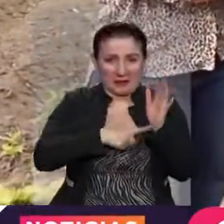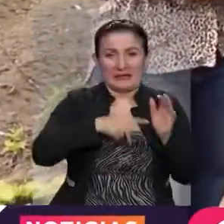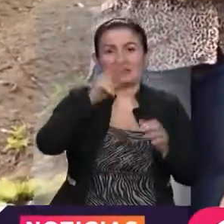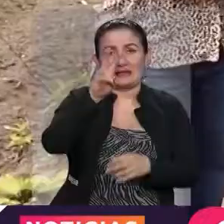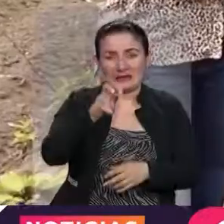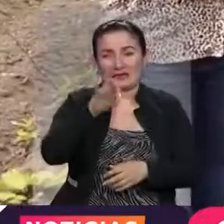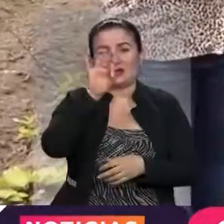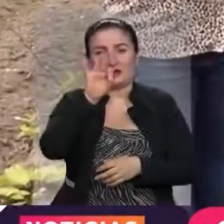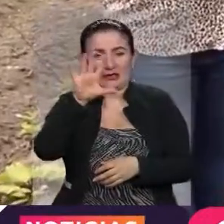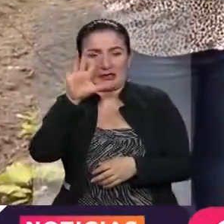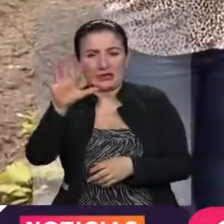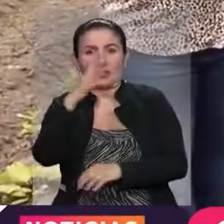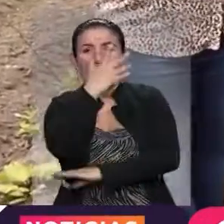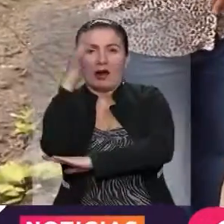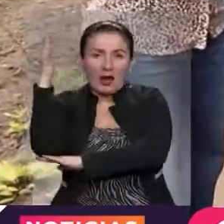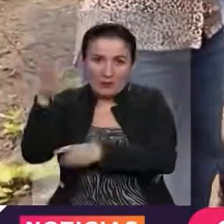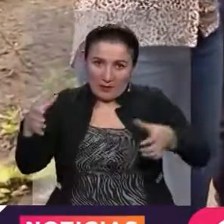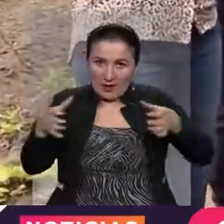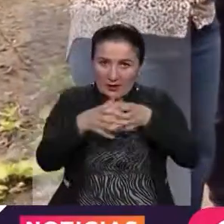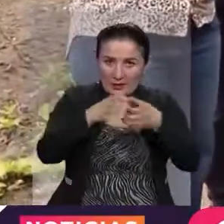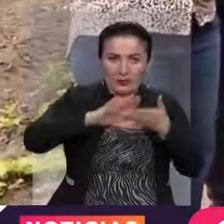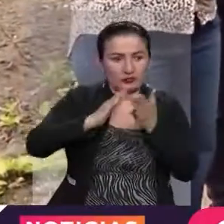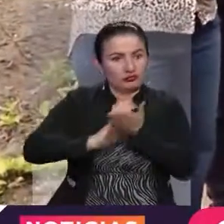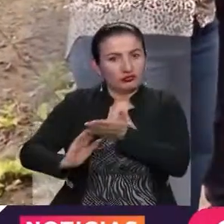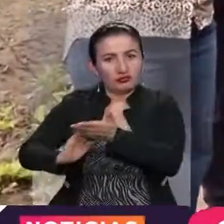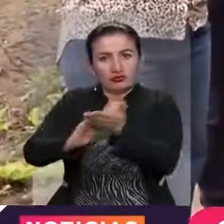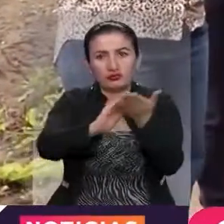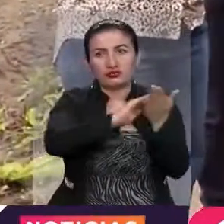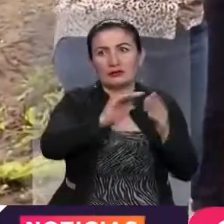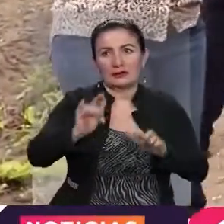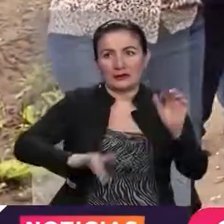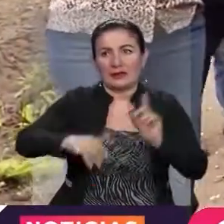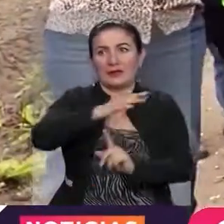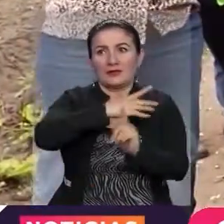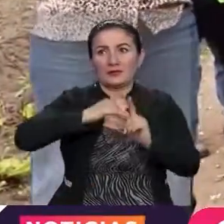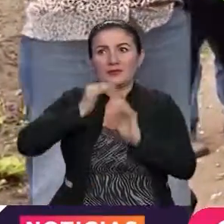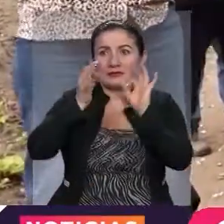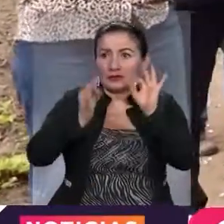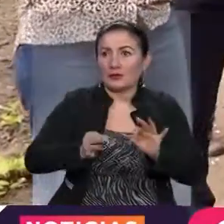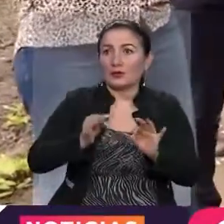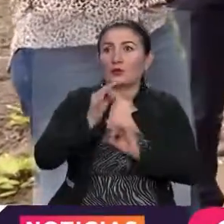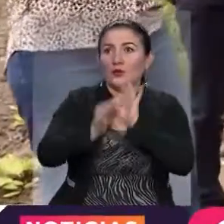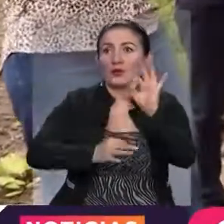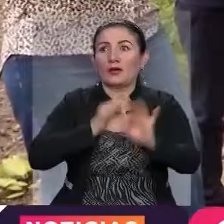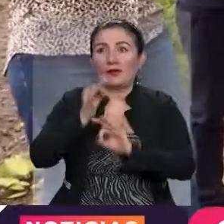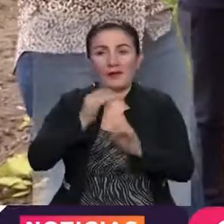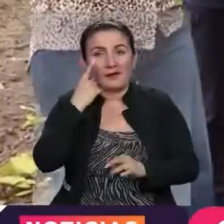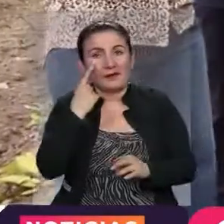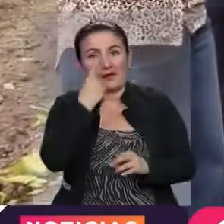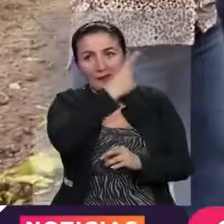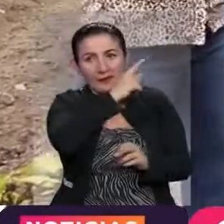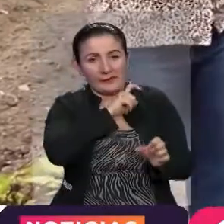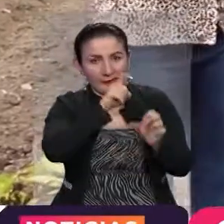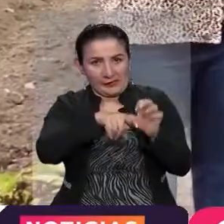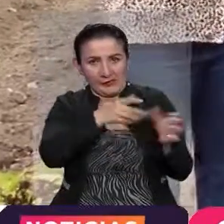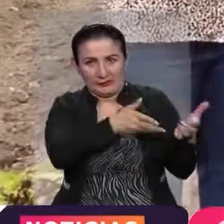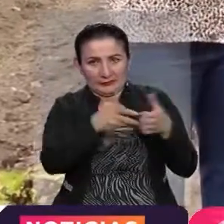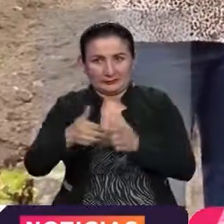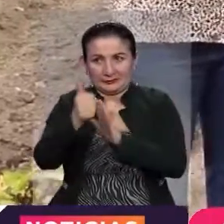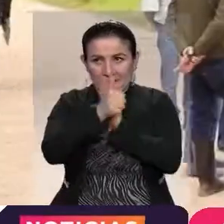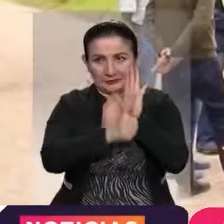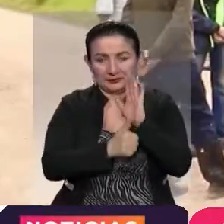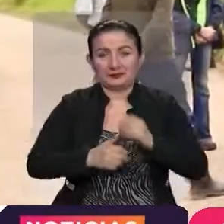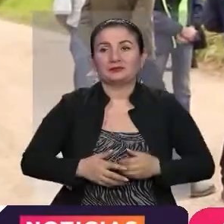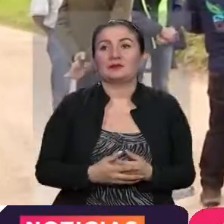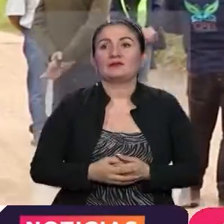la Secretaría de Ambiente y que queremos ahora, por supuesto, mantener y asegurar que sigan en el tiempo y de lo posible vincular a los programas de